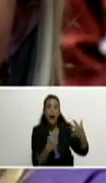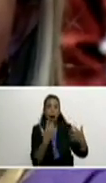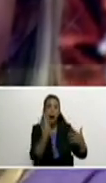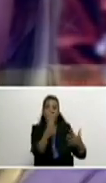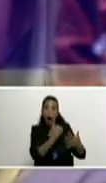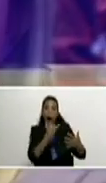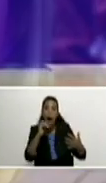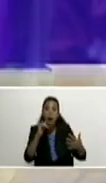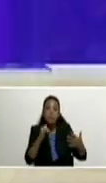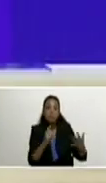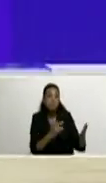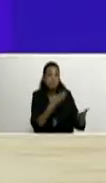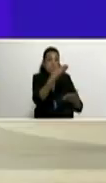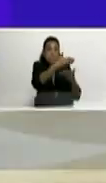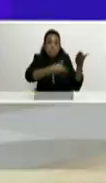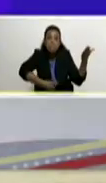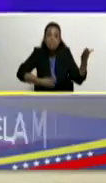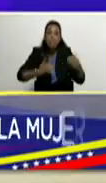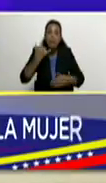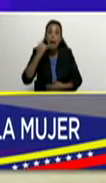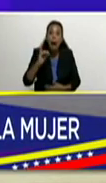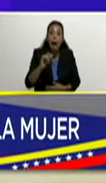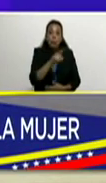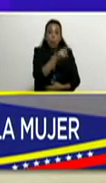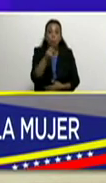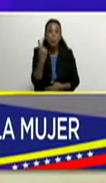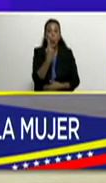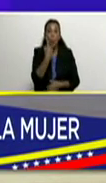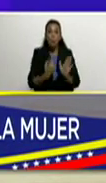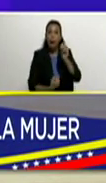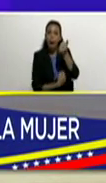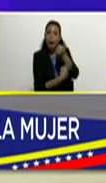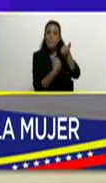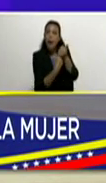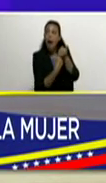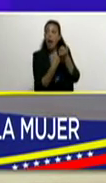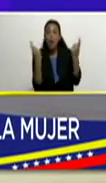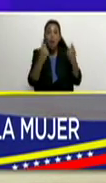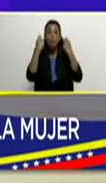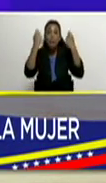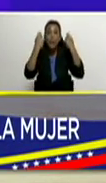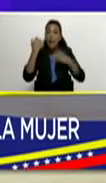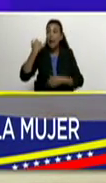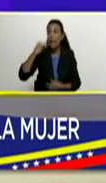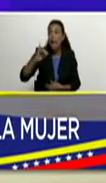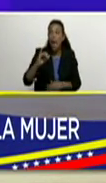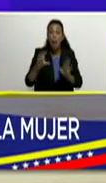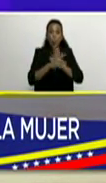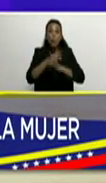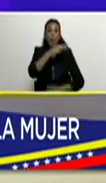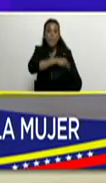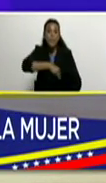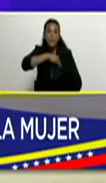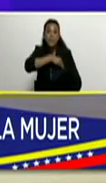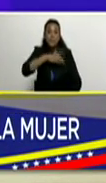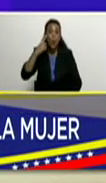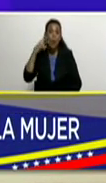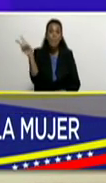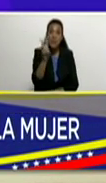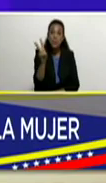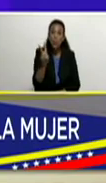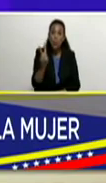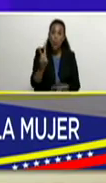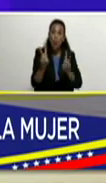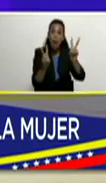y ha cumplido un papel muy importante y nos sirve hoy de base para el lanzamiento de esta gran misión Venezuela